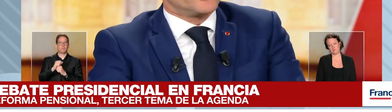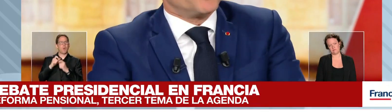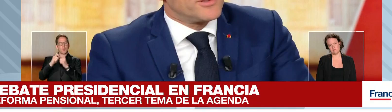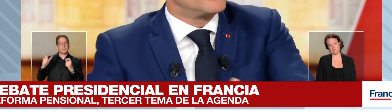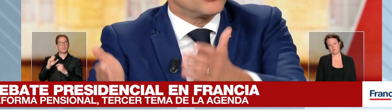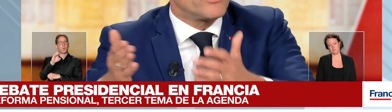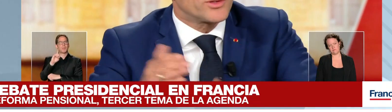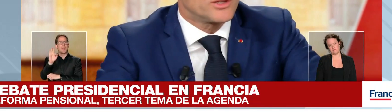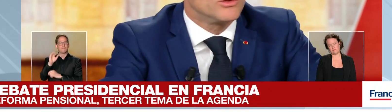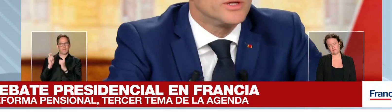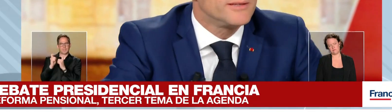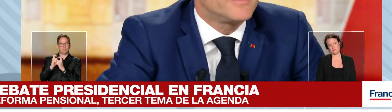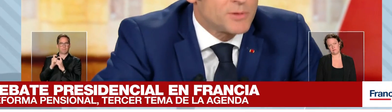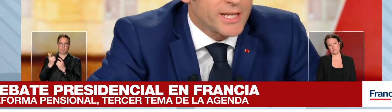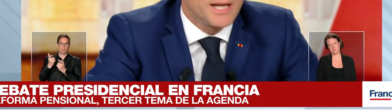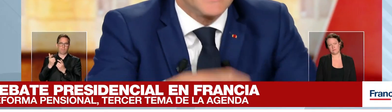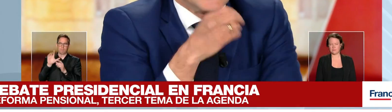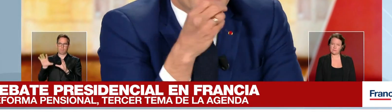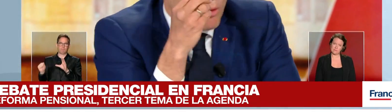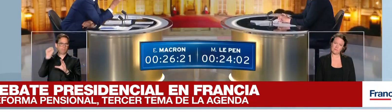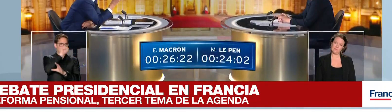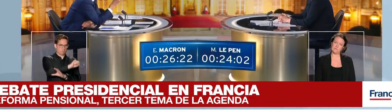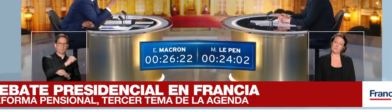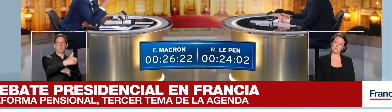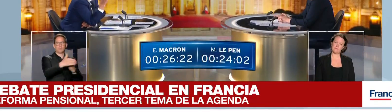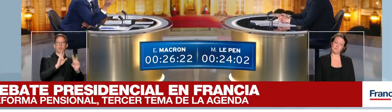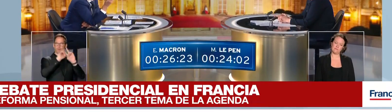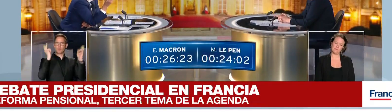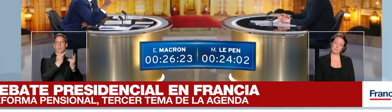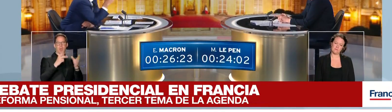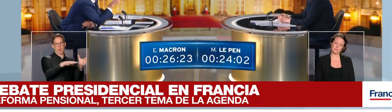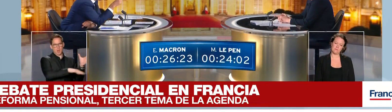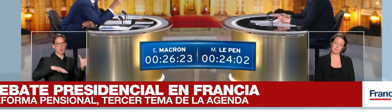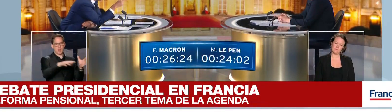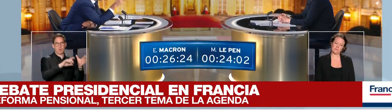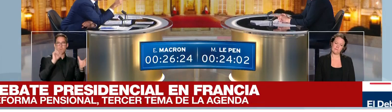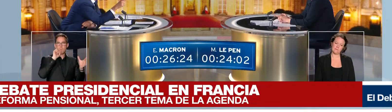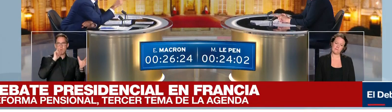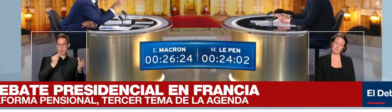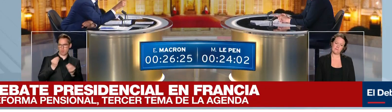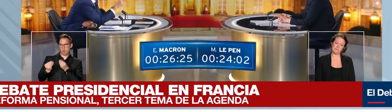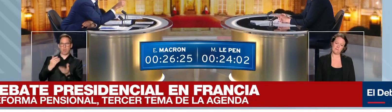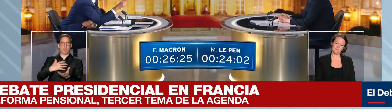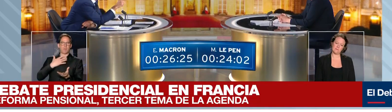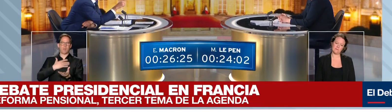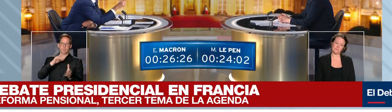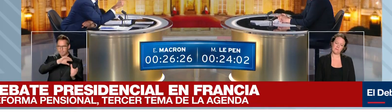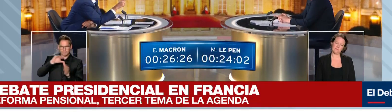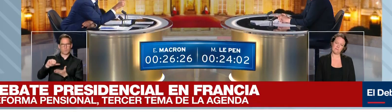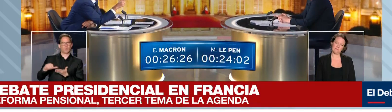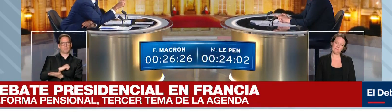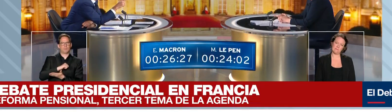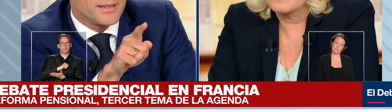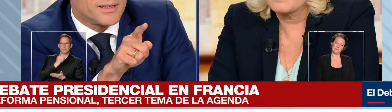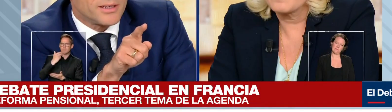EDF, entonces ya no deben ser entrar en el sistema especial, sino en el general. Porque usted no quiere explicar